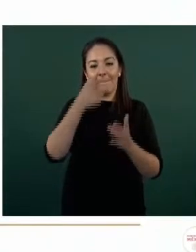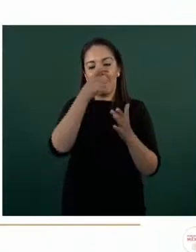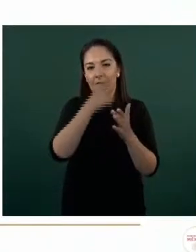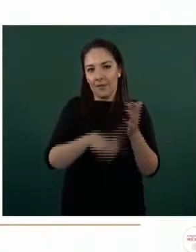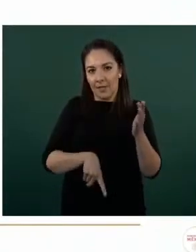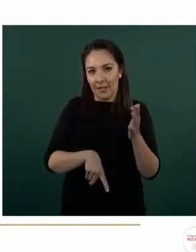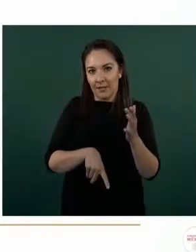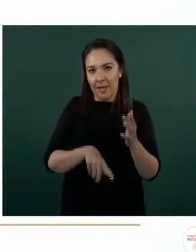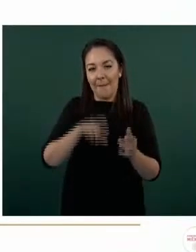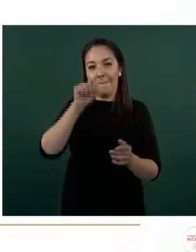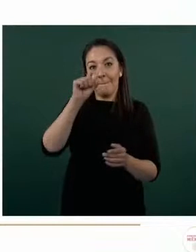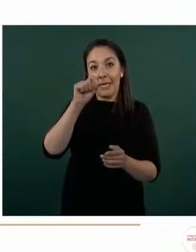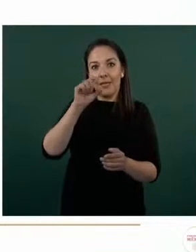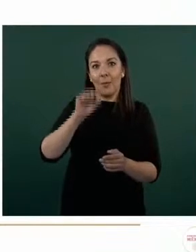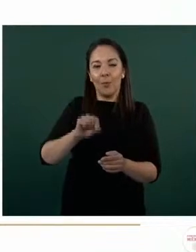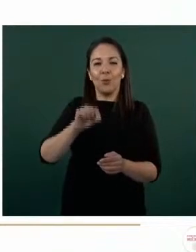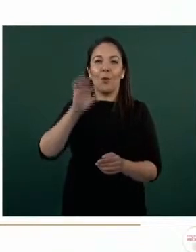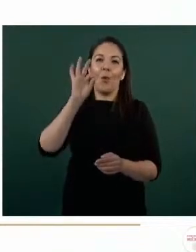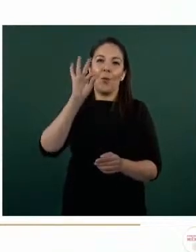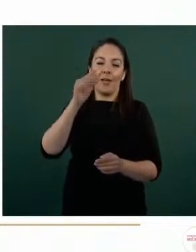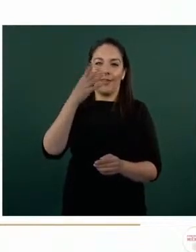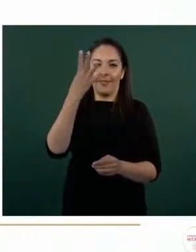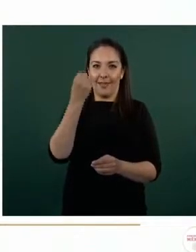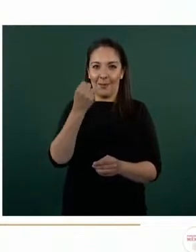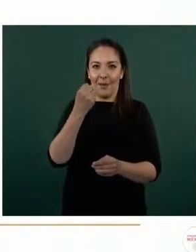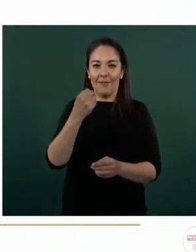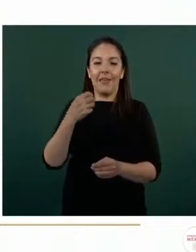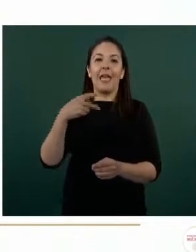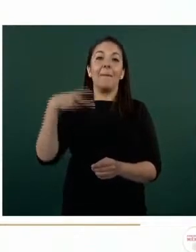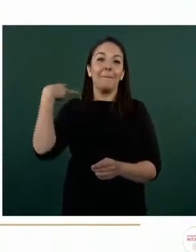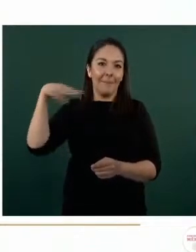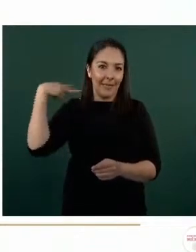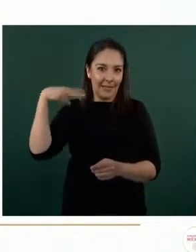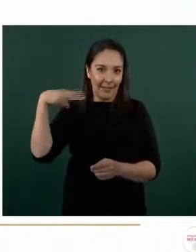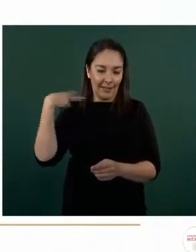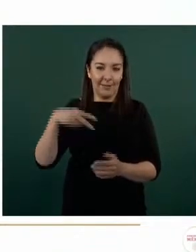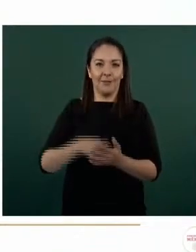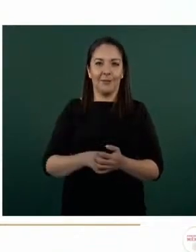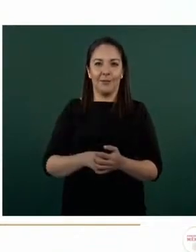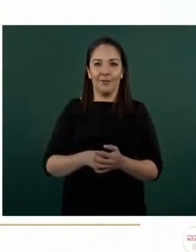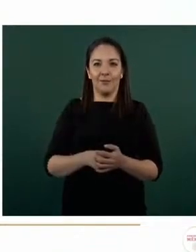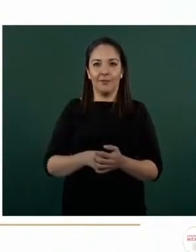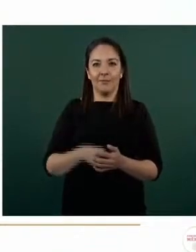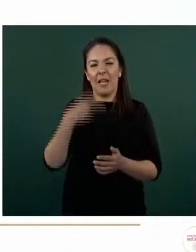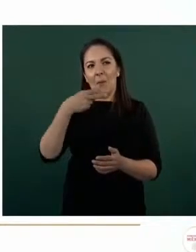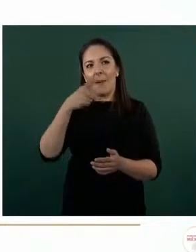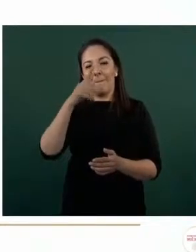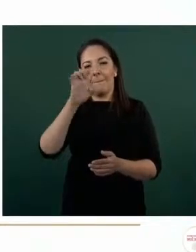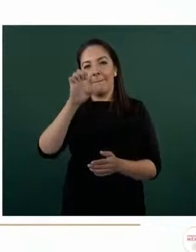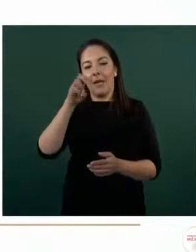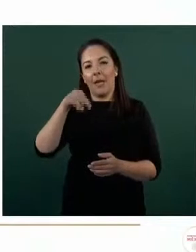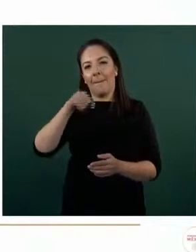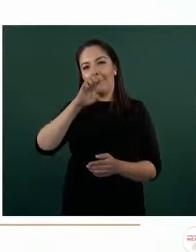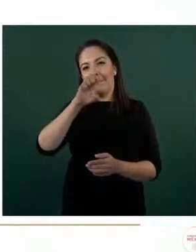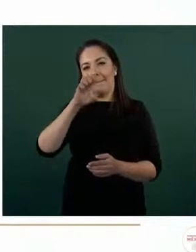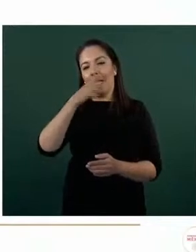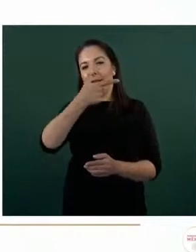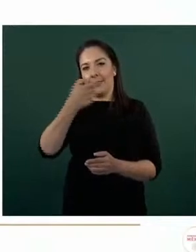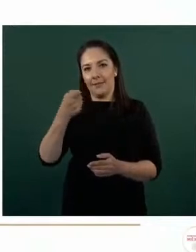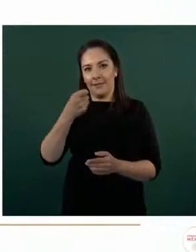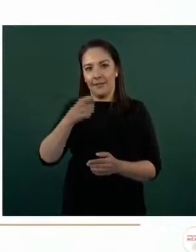económica, 20.49 de Soriana en Veracruz, Veracruz, 20.72 de franquicia Pemex en Coatzacoalcos, Veracruz. La más